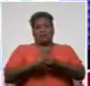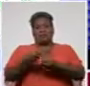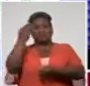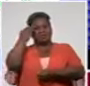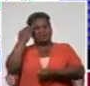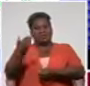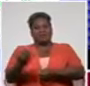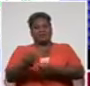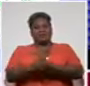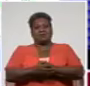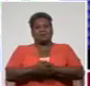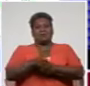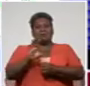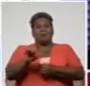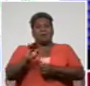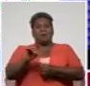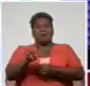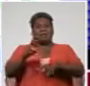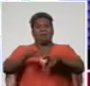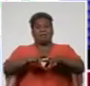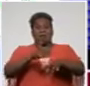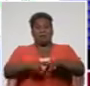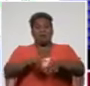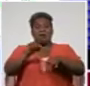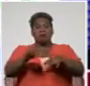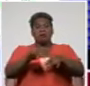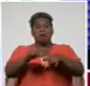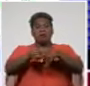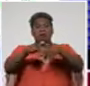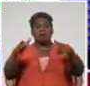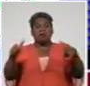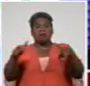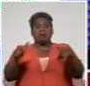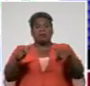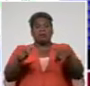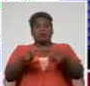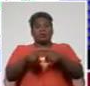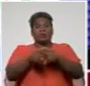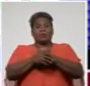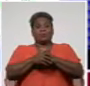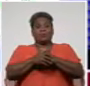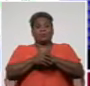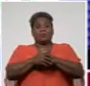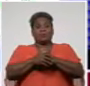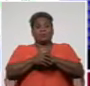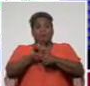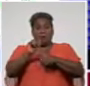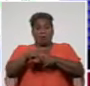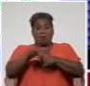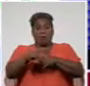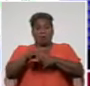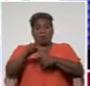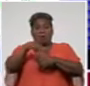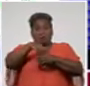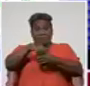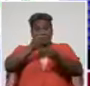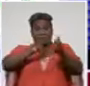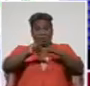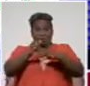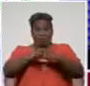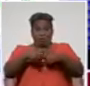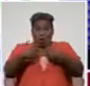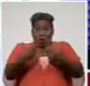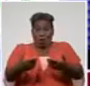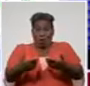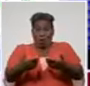a seguir hablando de La Habana y justamente del incremento de las capacidades que ahora mismo están en nuestros laboratorios, porque para incrementar esa